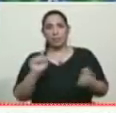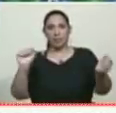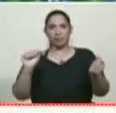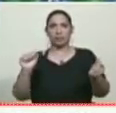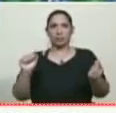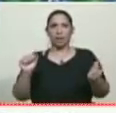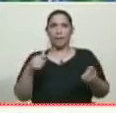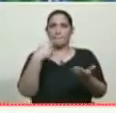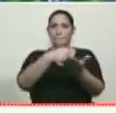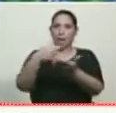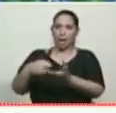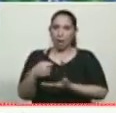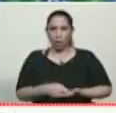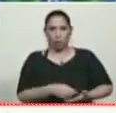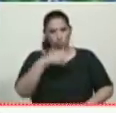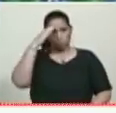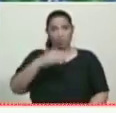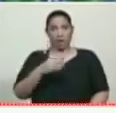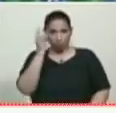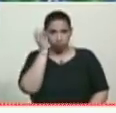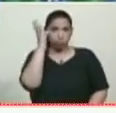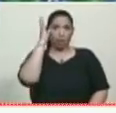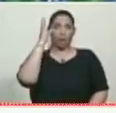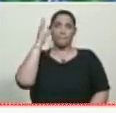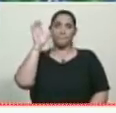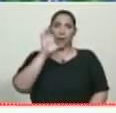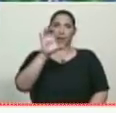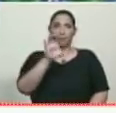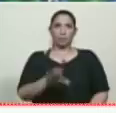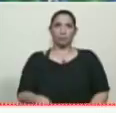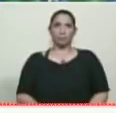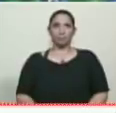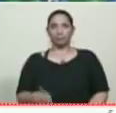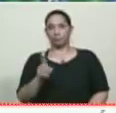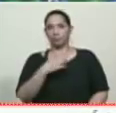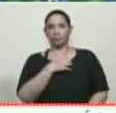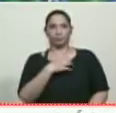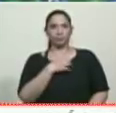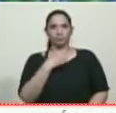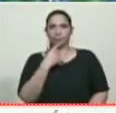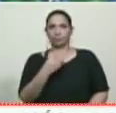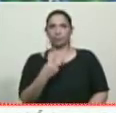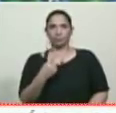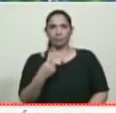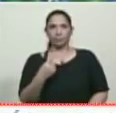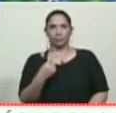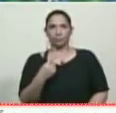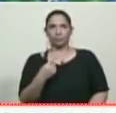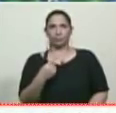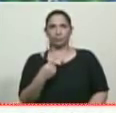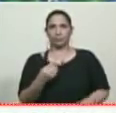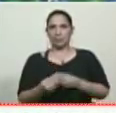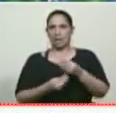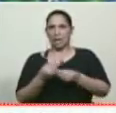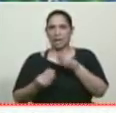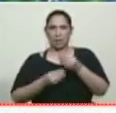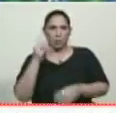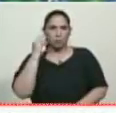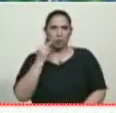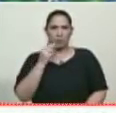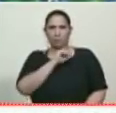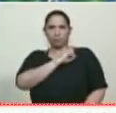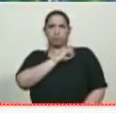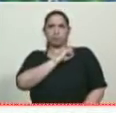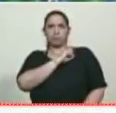los soldados que estaban creando la patria. No se puede decir que haya sido temeroso, tímido en ese